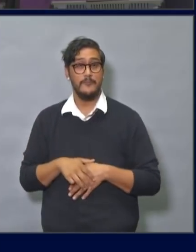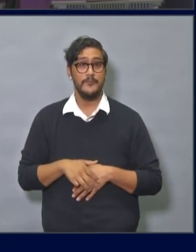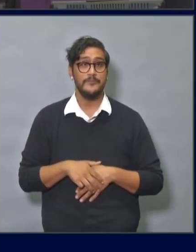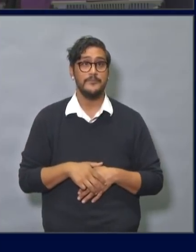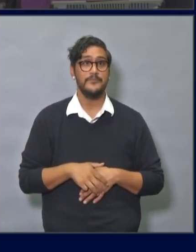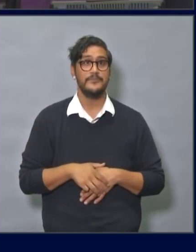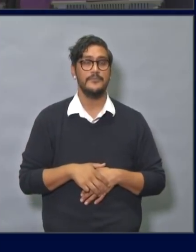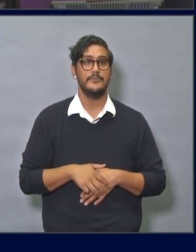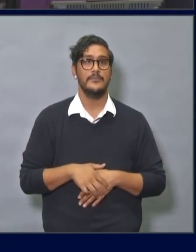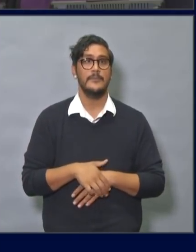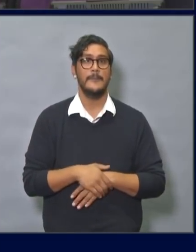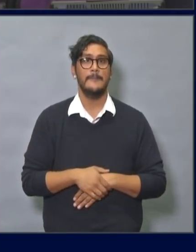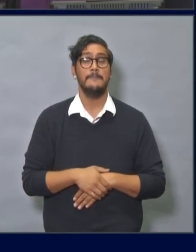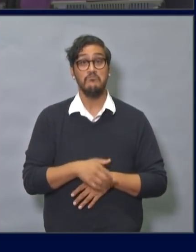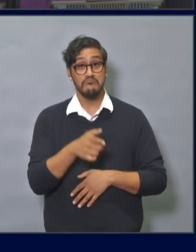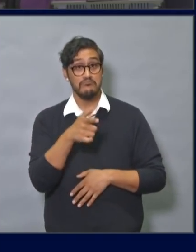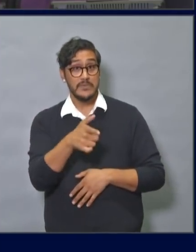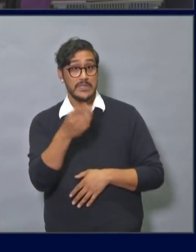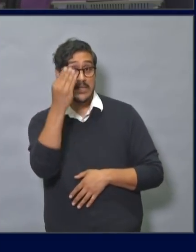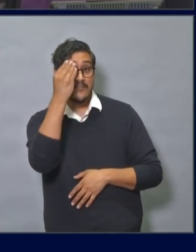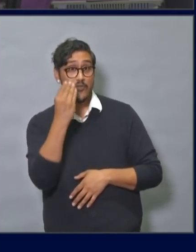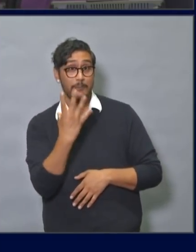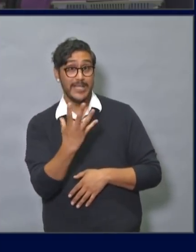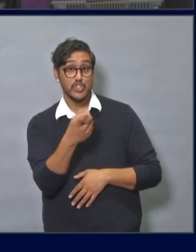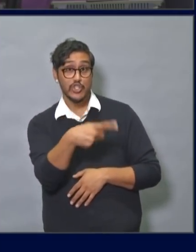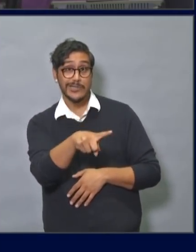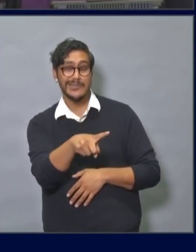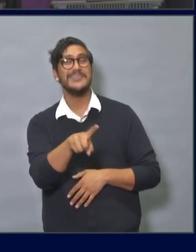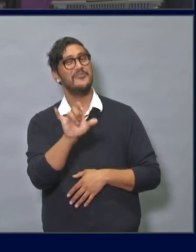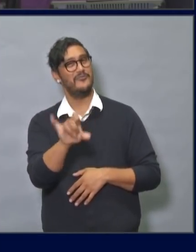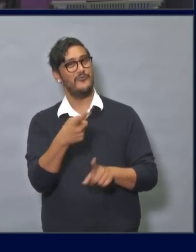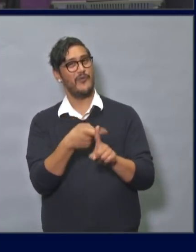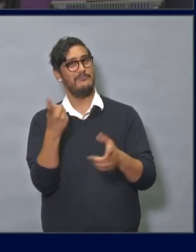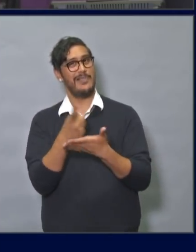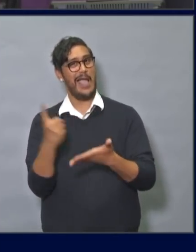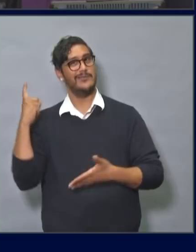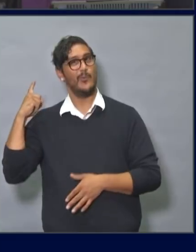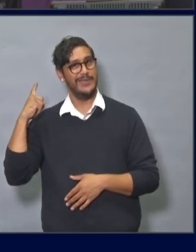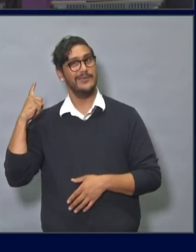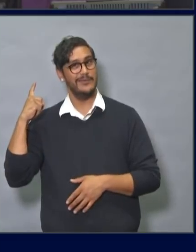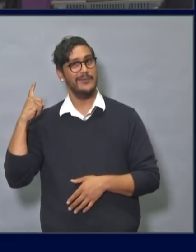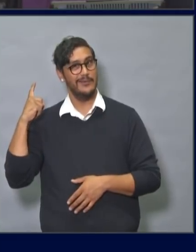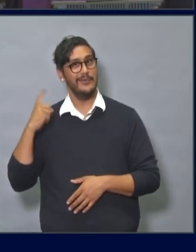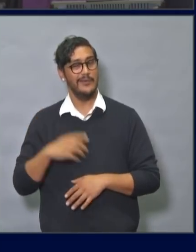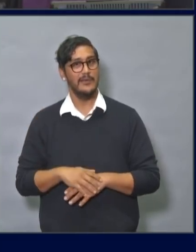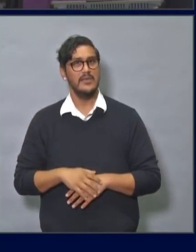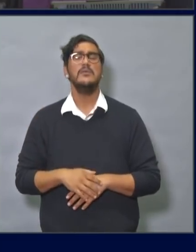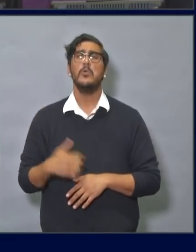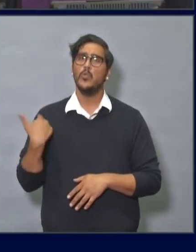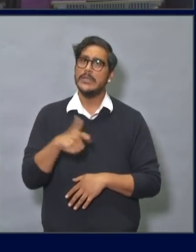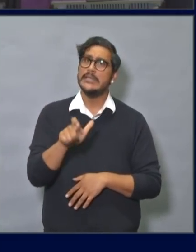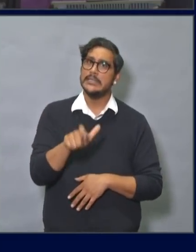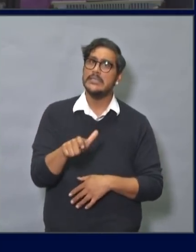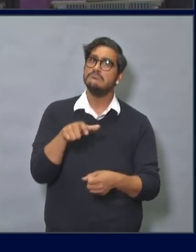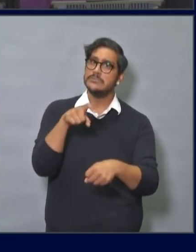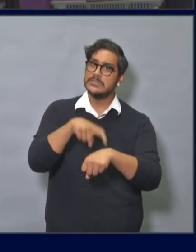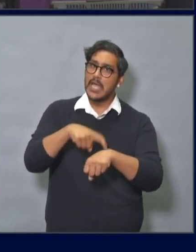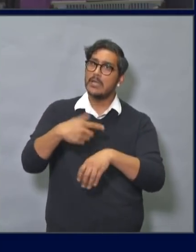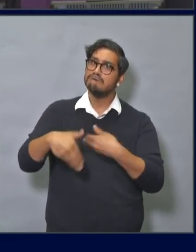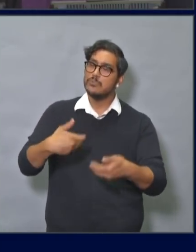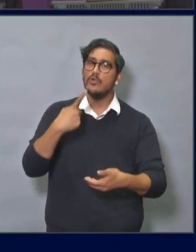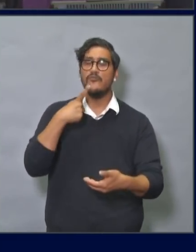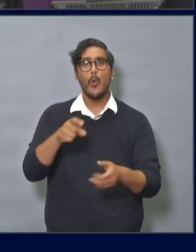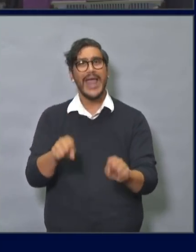que compartiremos con ustedes son de la semana pasada, para que podamos tener un tiempo suficiente para llegar a